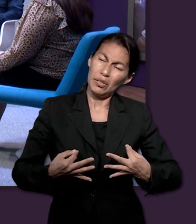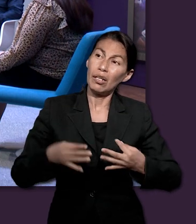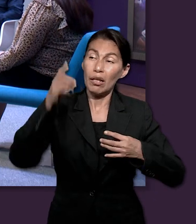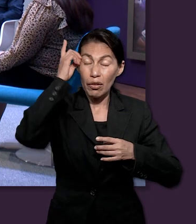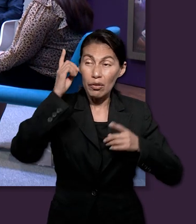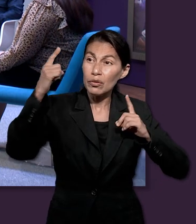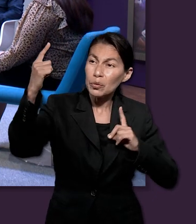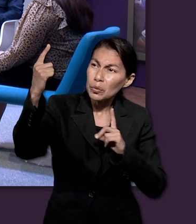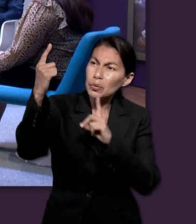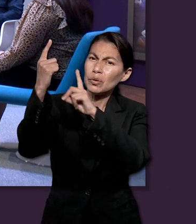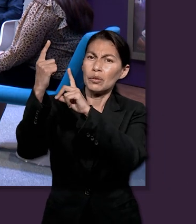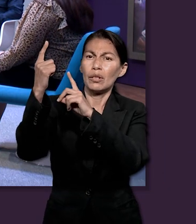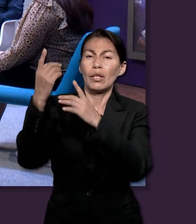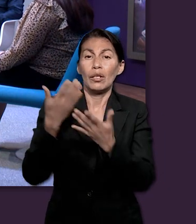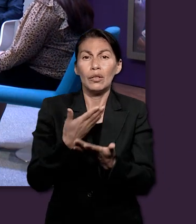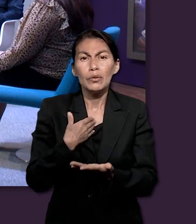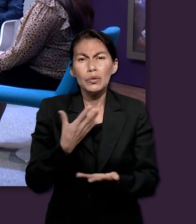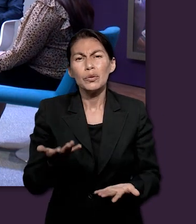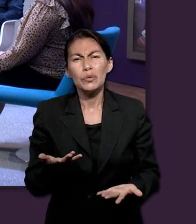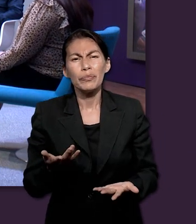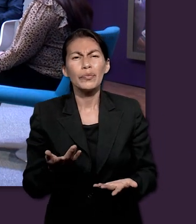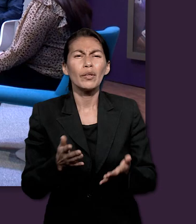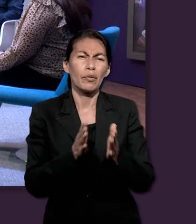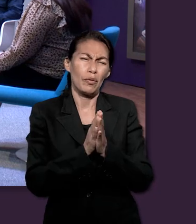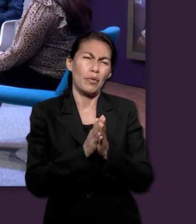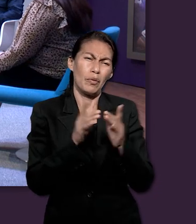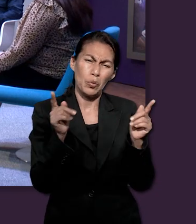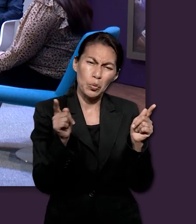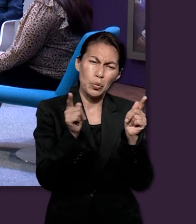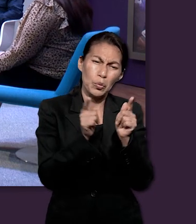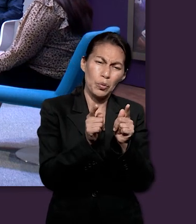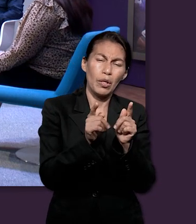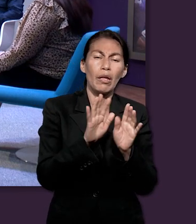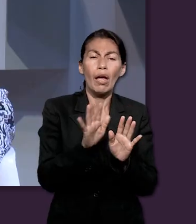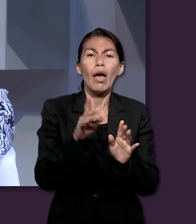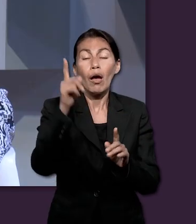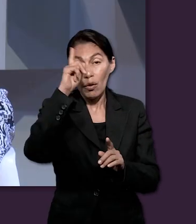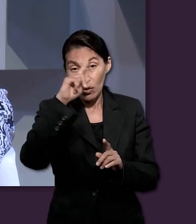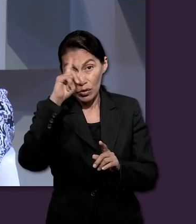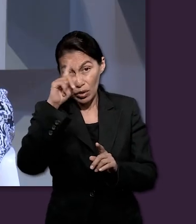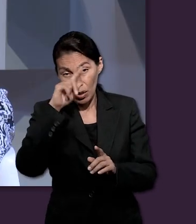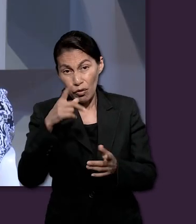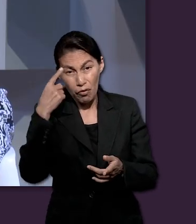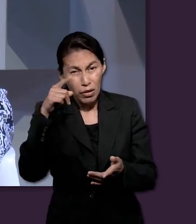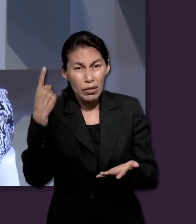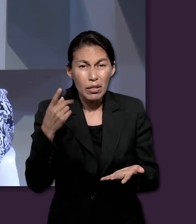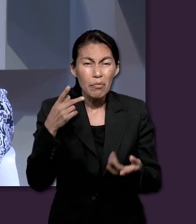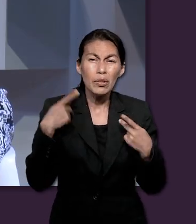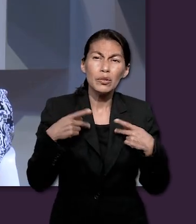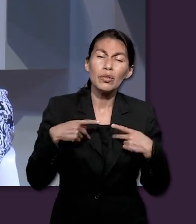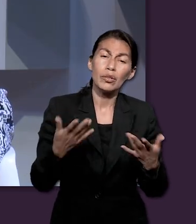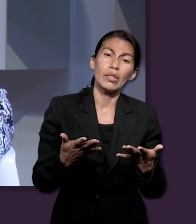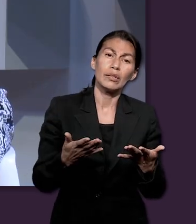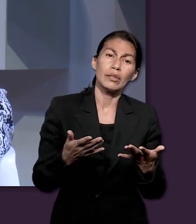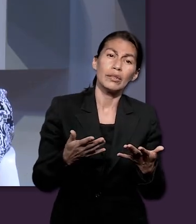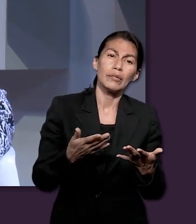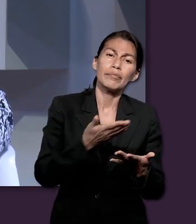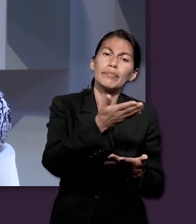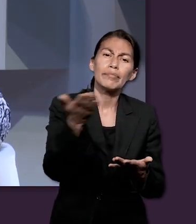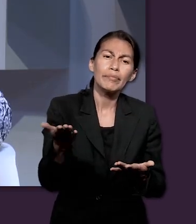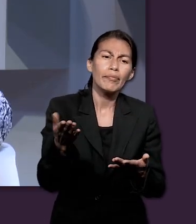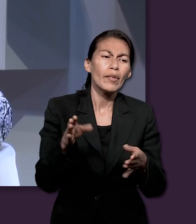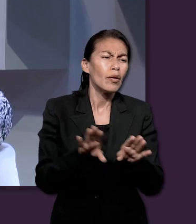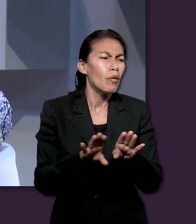de vida que nos acerque más a Dios. Y si pudiéramos darle un consejo, así para ir cerrando nuestra lección, un consejo práctico a las personas